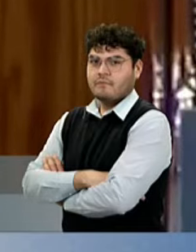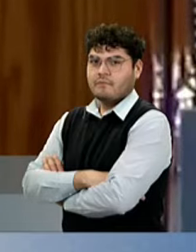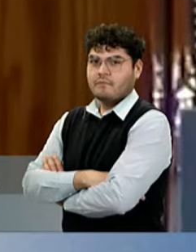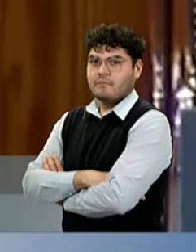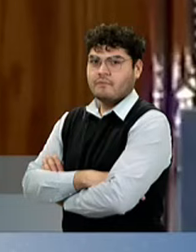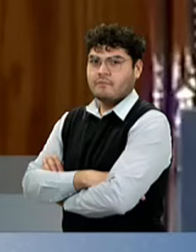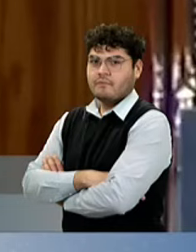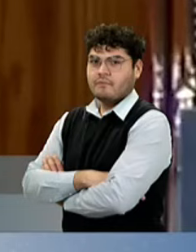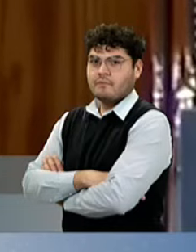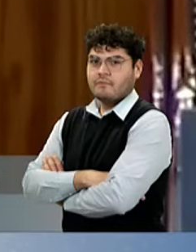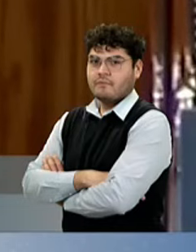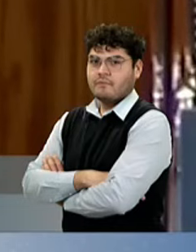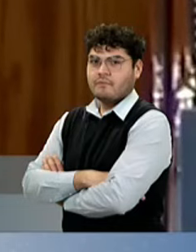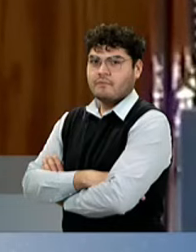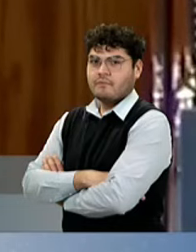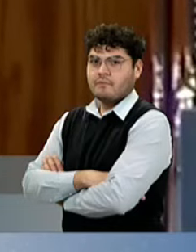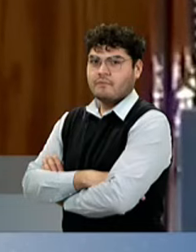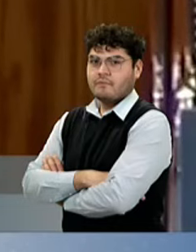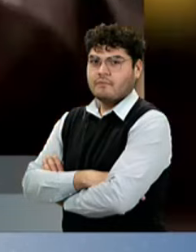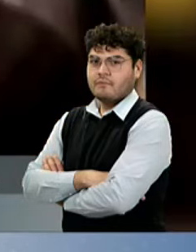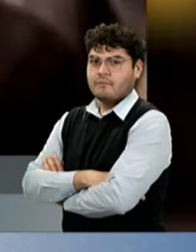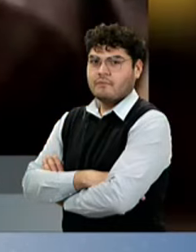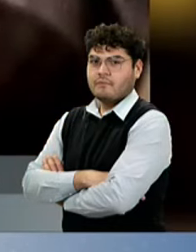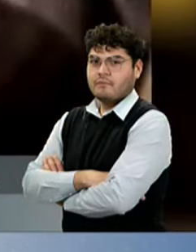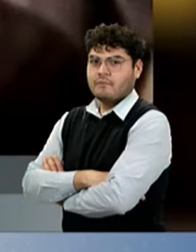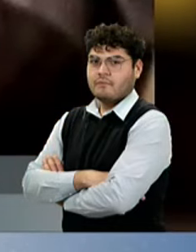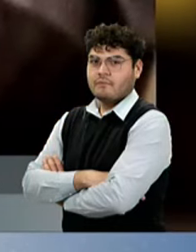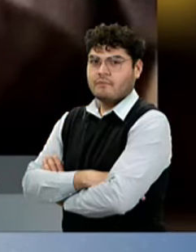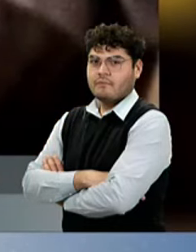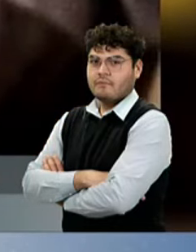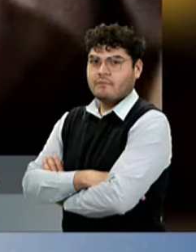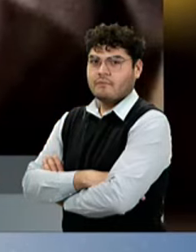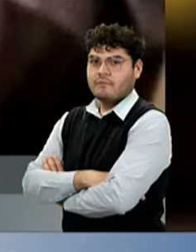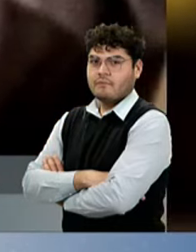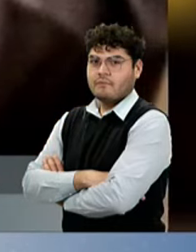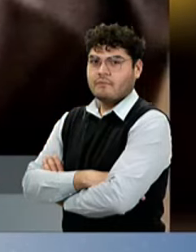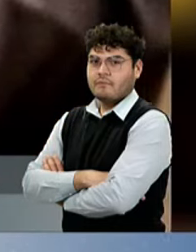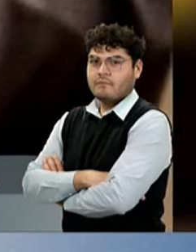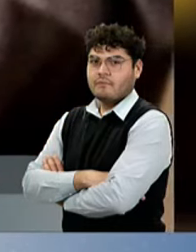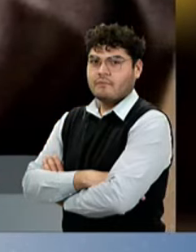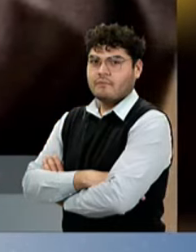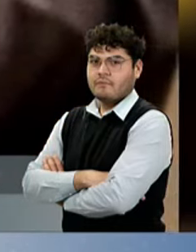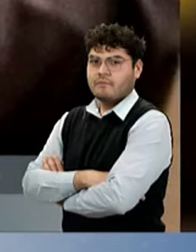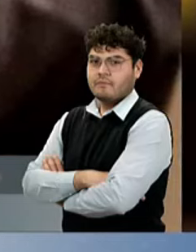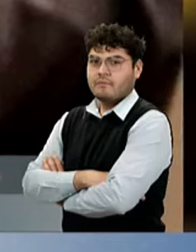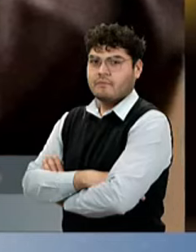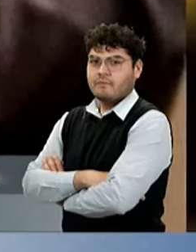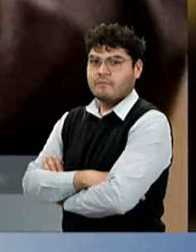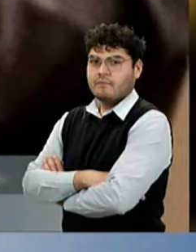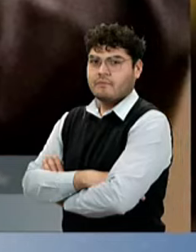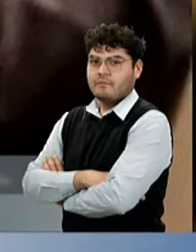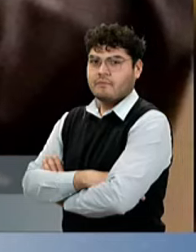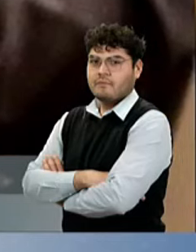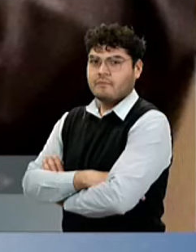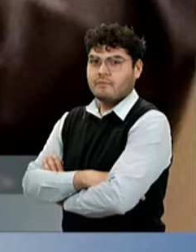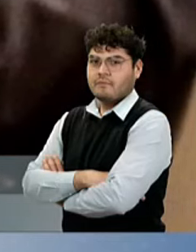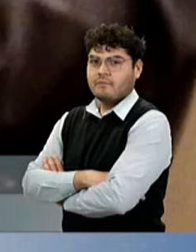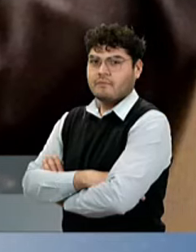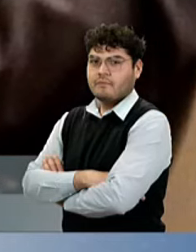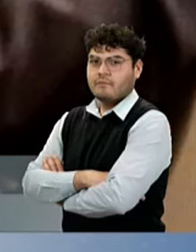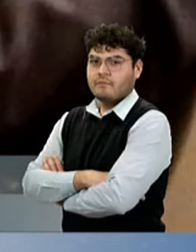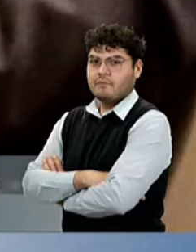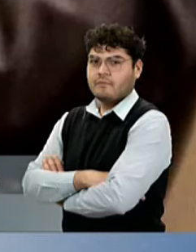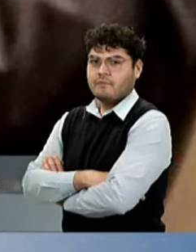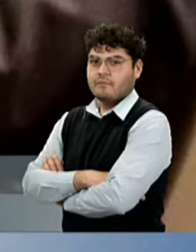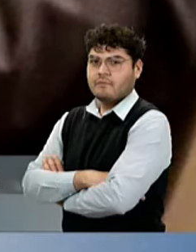registro probablemente a Yael Spassky, esposa de Rodrigo Toppelberg, otro de sus clientes, esto con el fin de, según